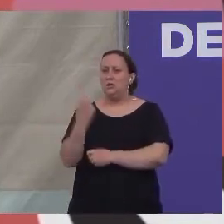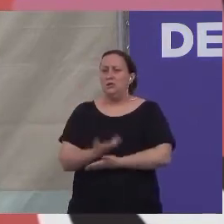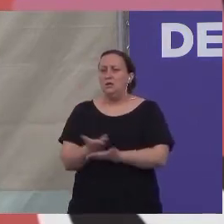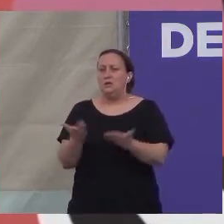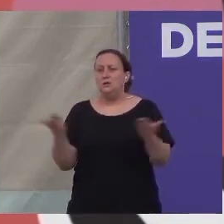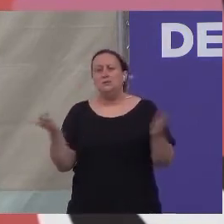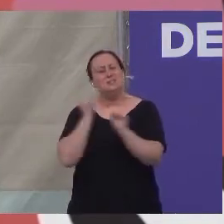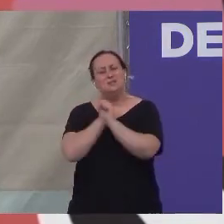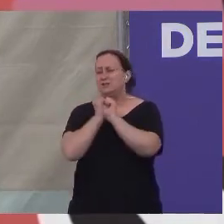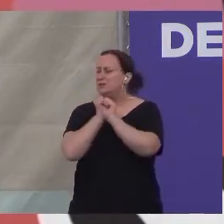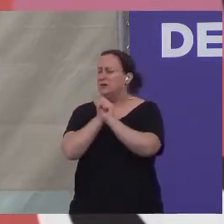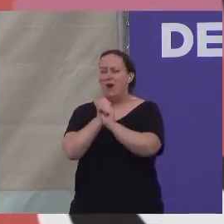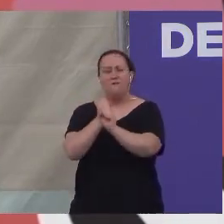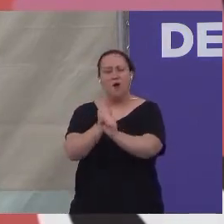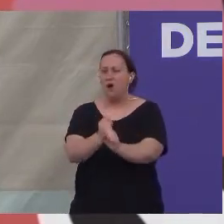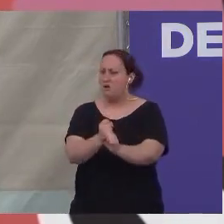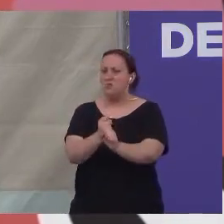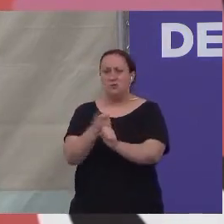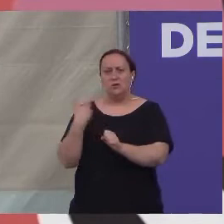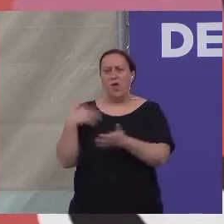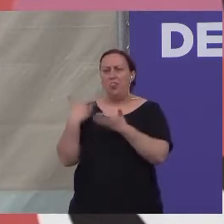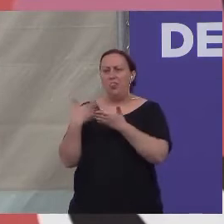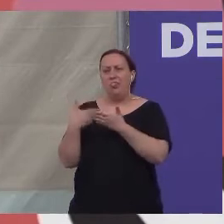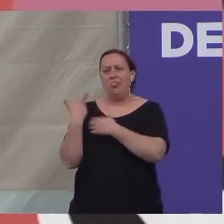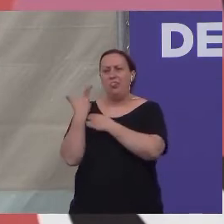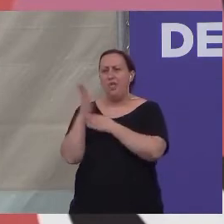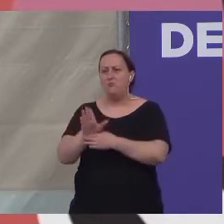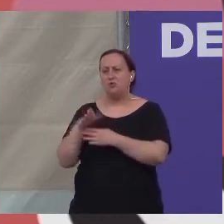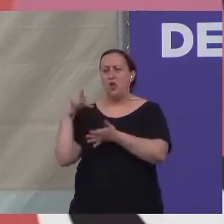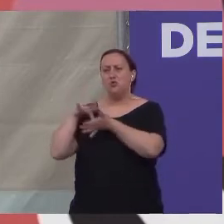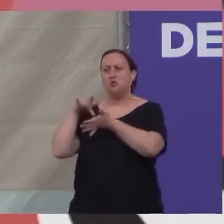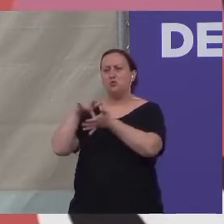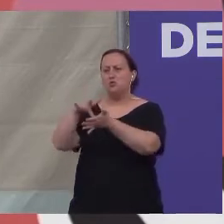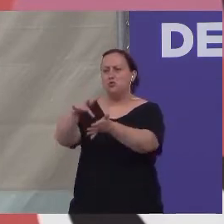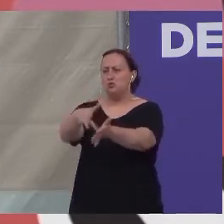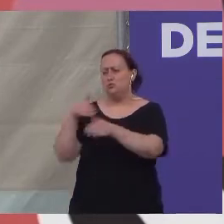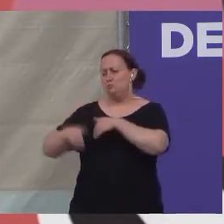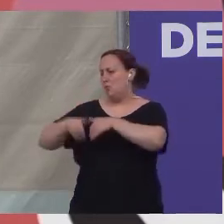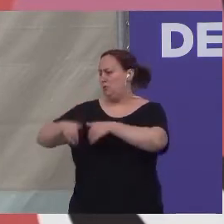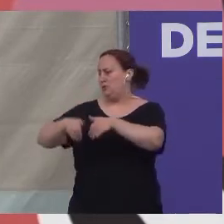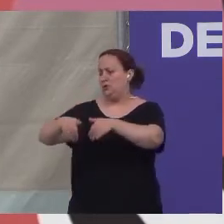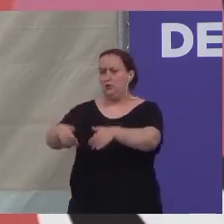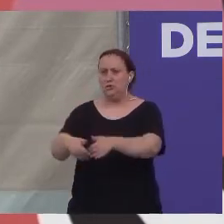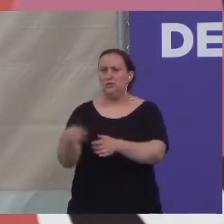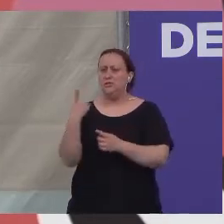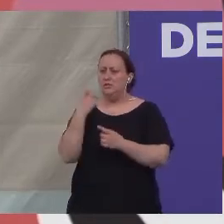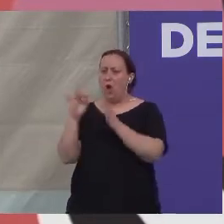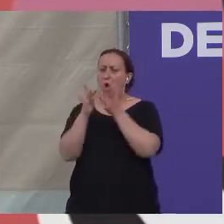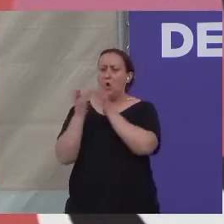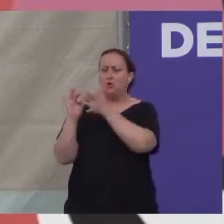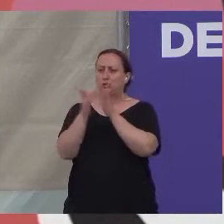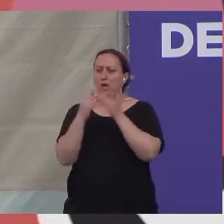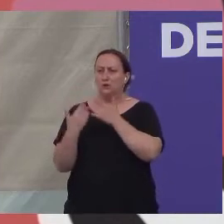la hora de trabajar, una generosidad que hemos demostrado en las distintas citas electorales. Necesita de nuestro contacto directo con la